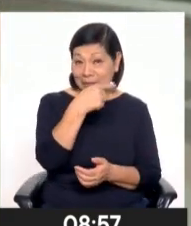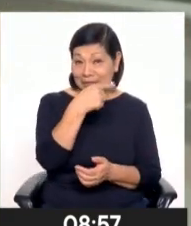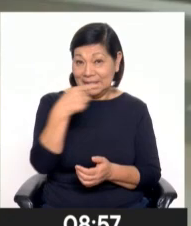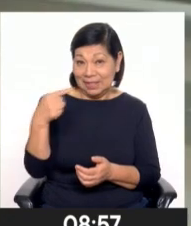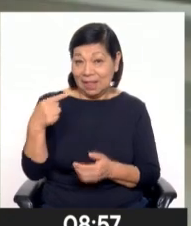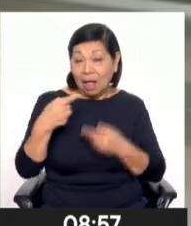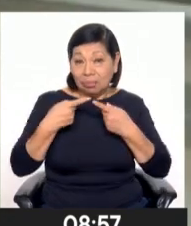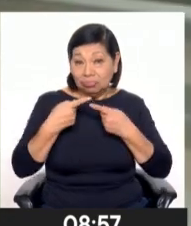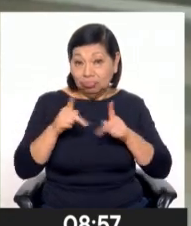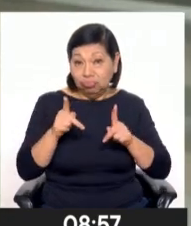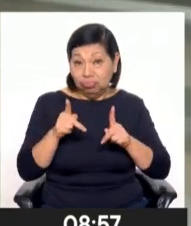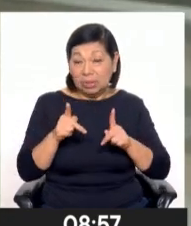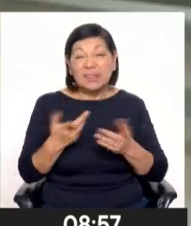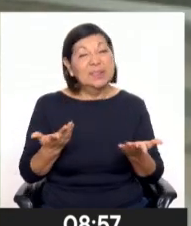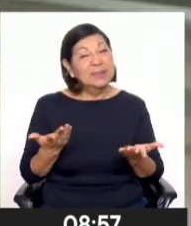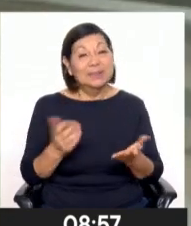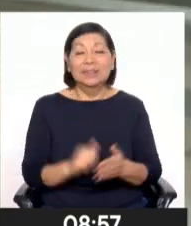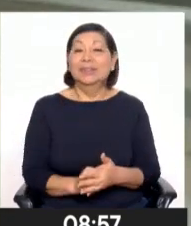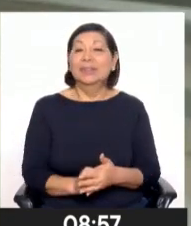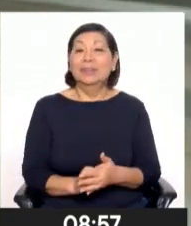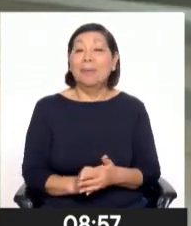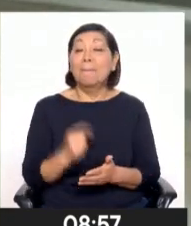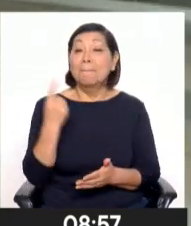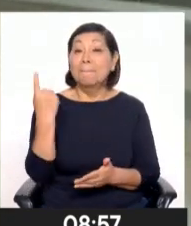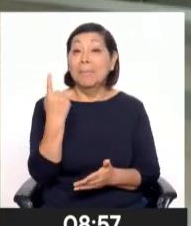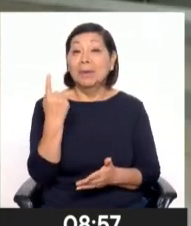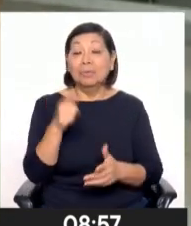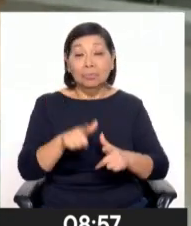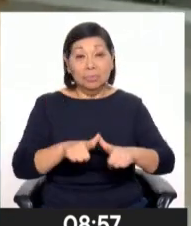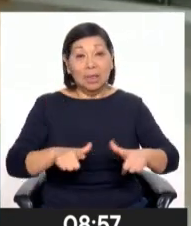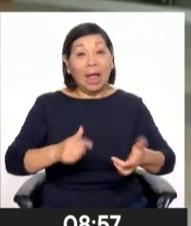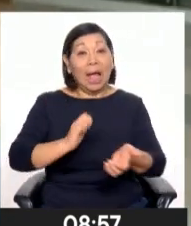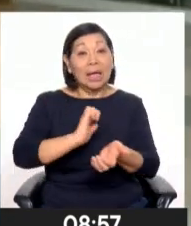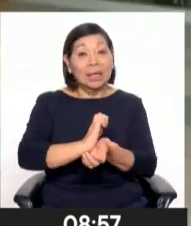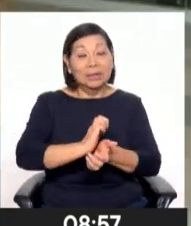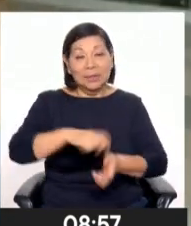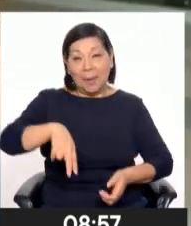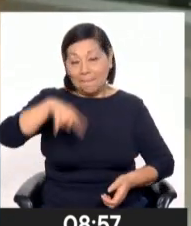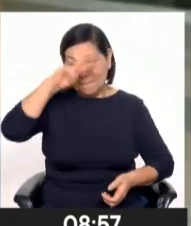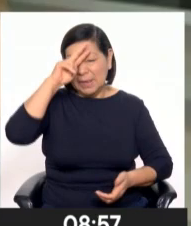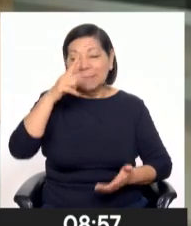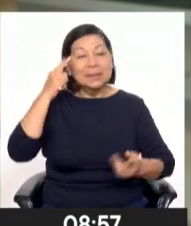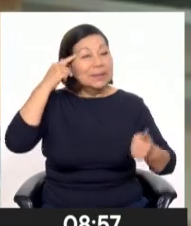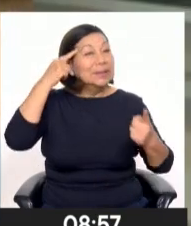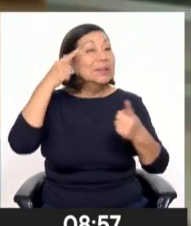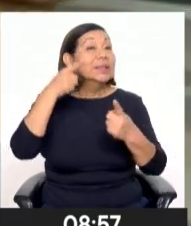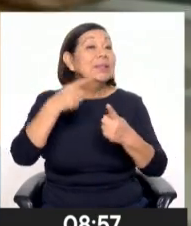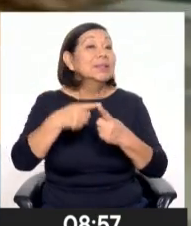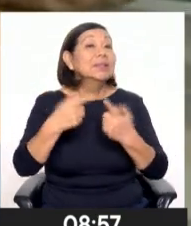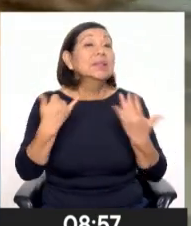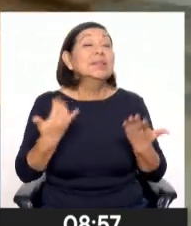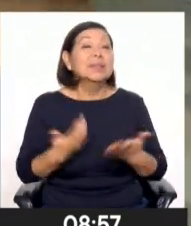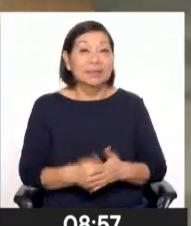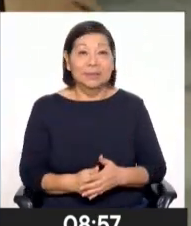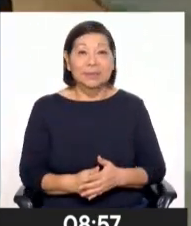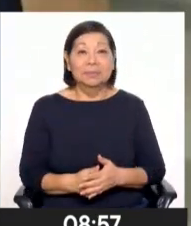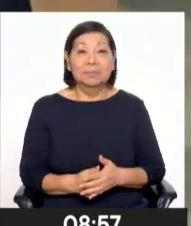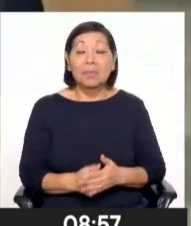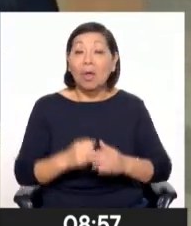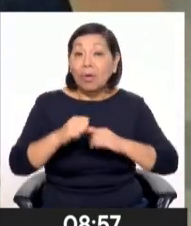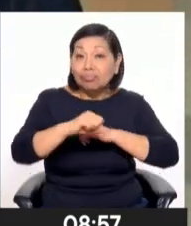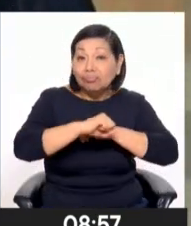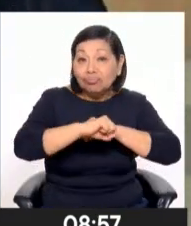se anuncie una gran actividad que es el primer salón del queso peruano Cuál es el objetivo de esta actividad pues